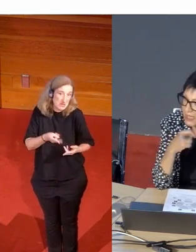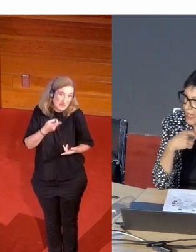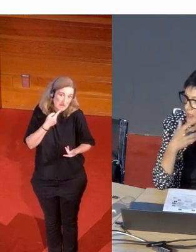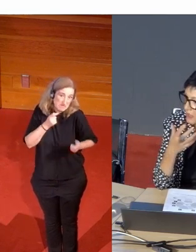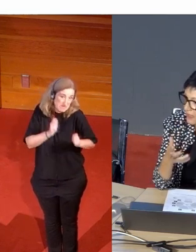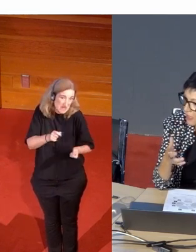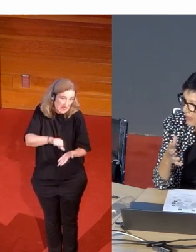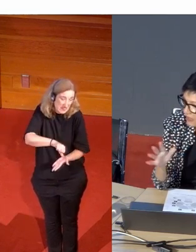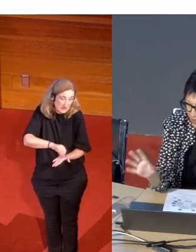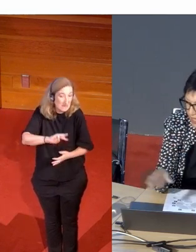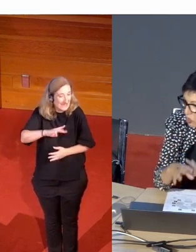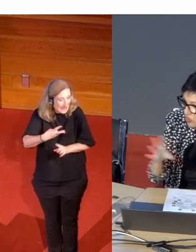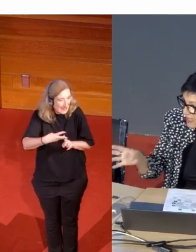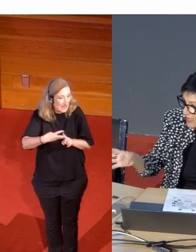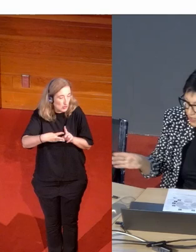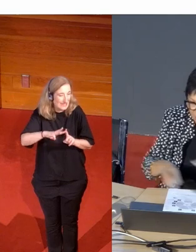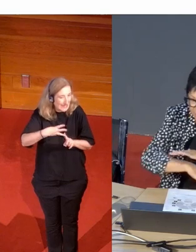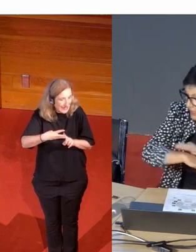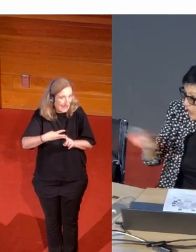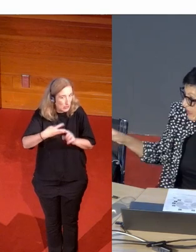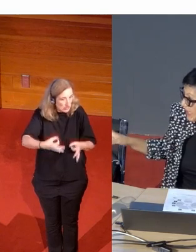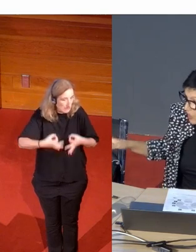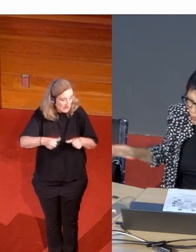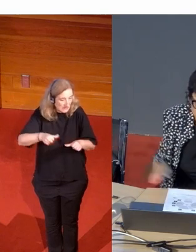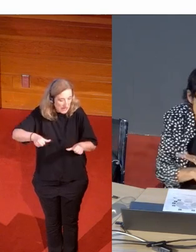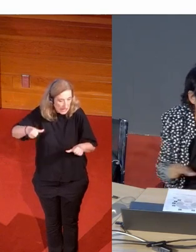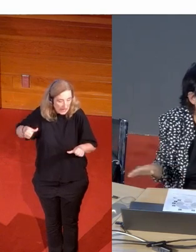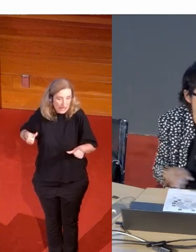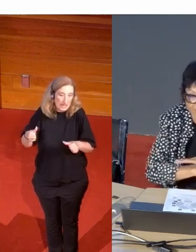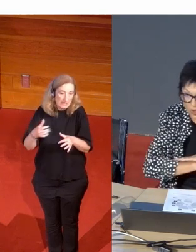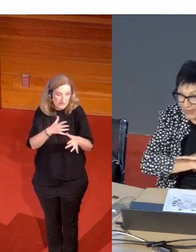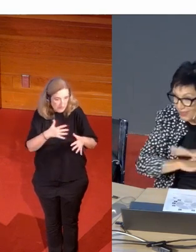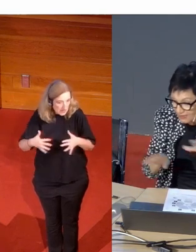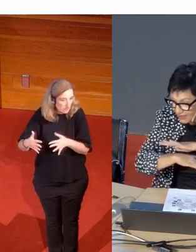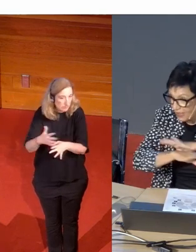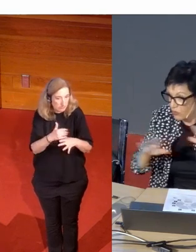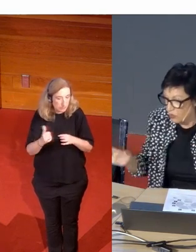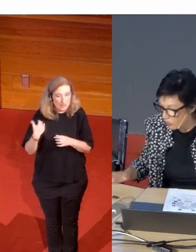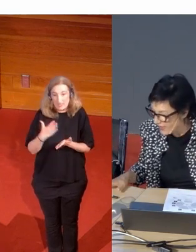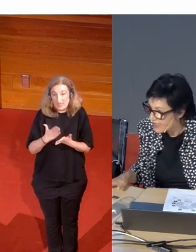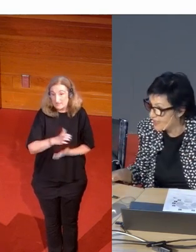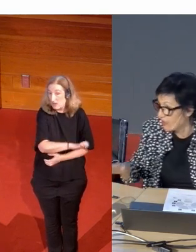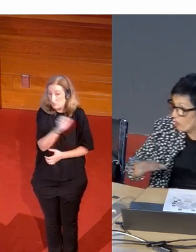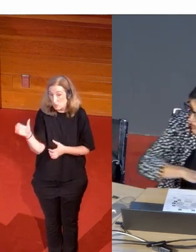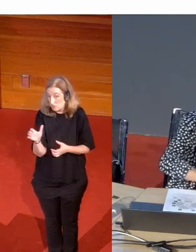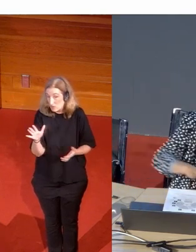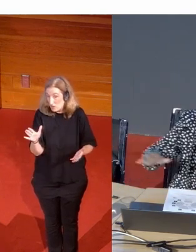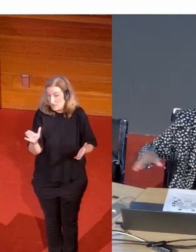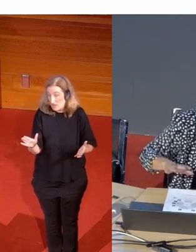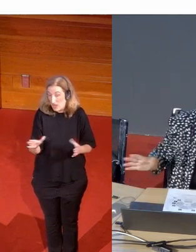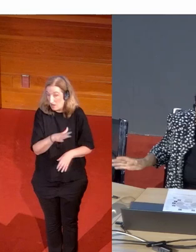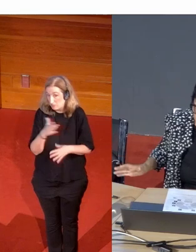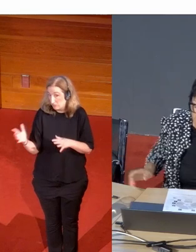Centro que era siempre el tercer partido y que eran los tres que se repartían el juego siempre los tres que lo decidían Desde que la Unión Europea existe lo